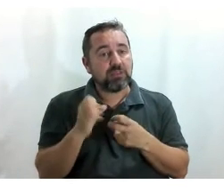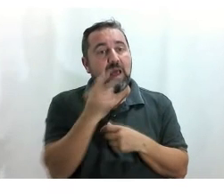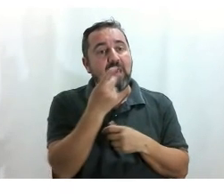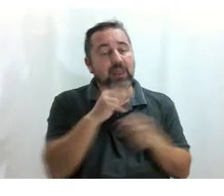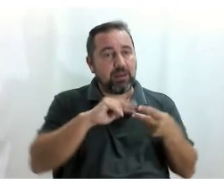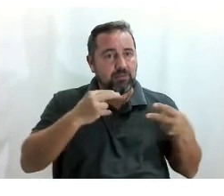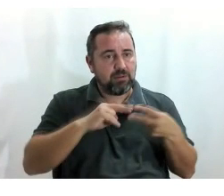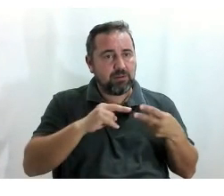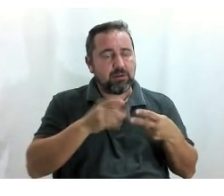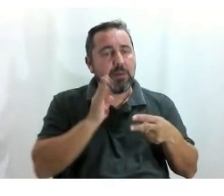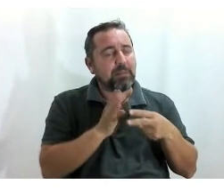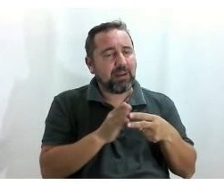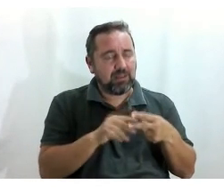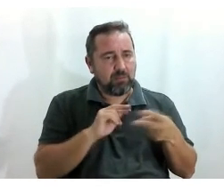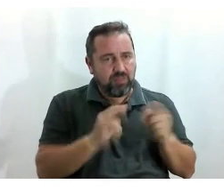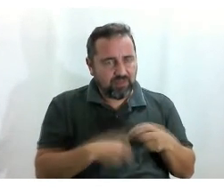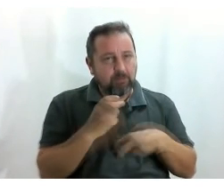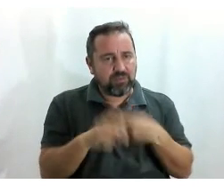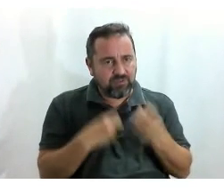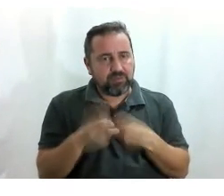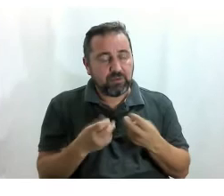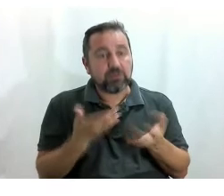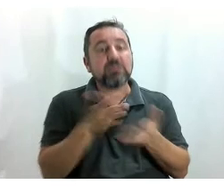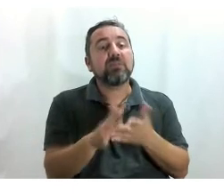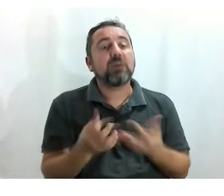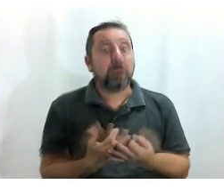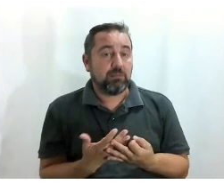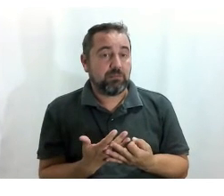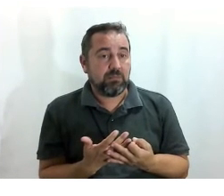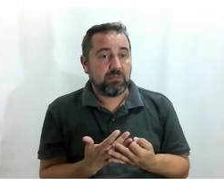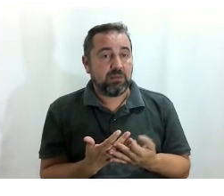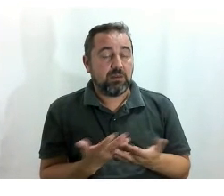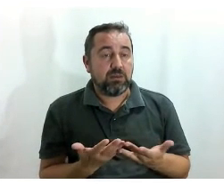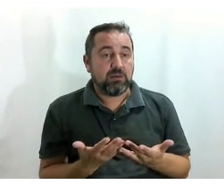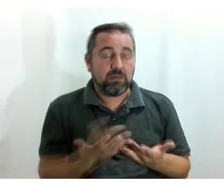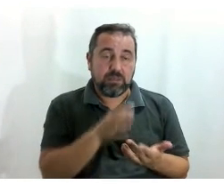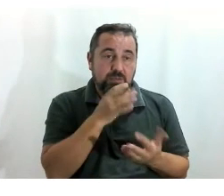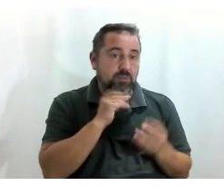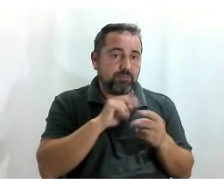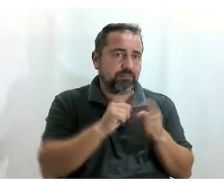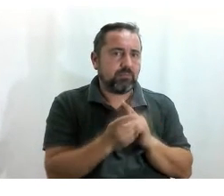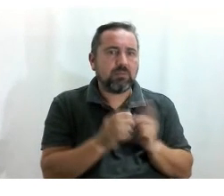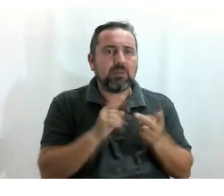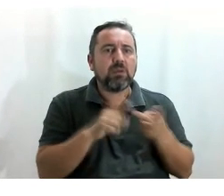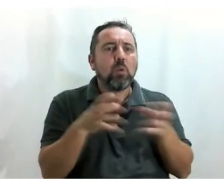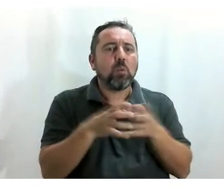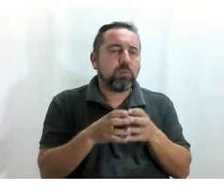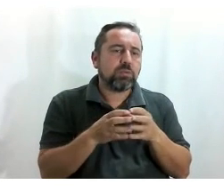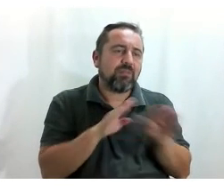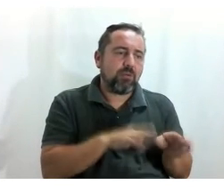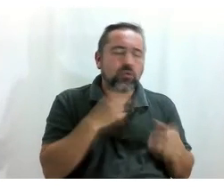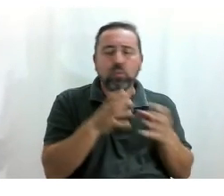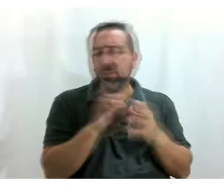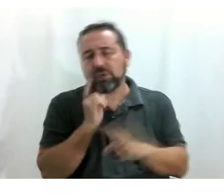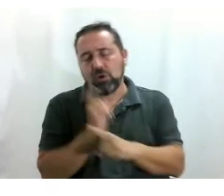forma permanente. Con lo cual existe una fuerte controversia, grupos a favor o grupos en contra. Paralelamente,